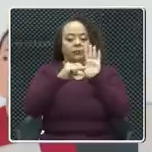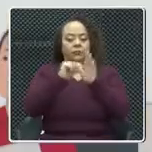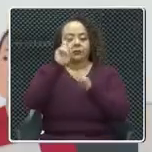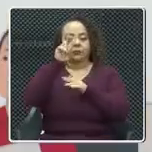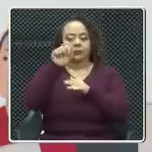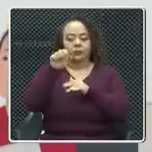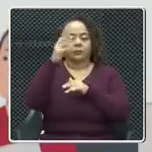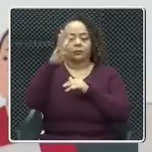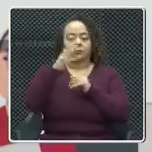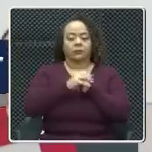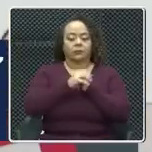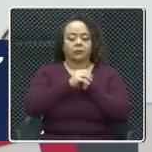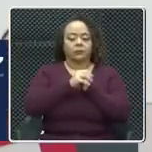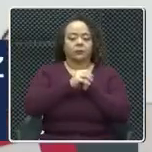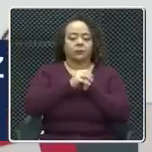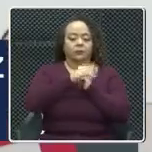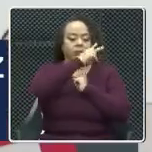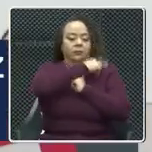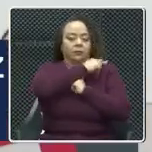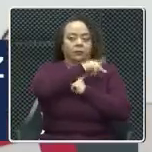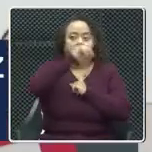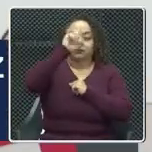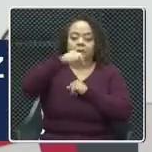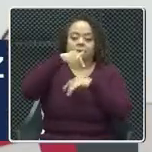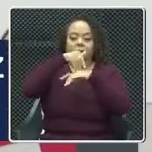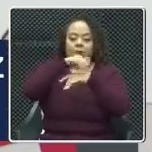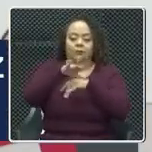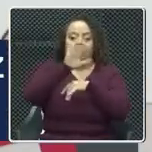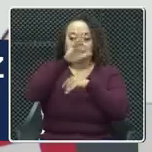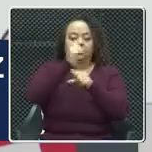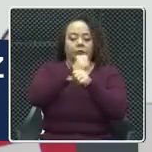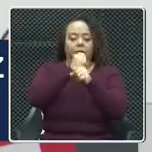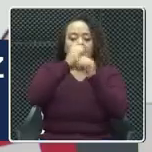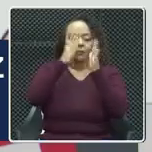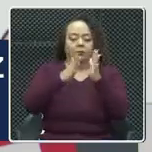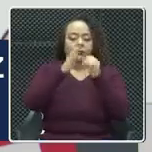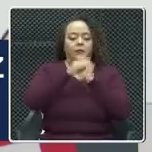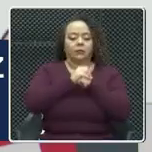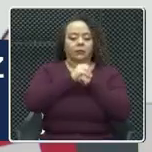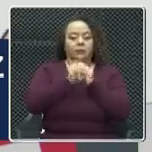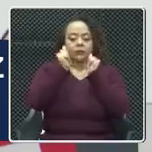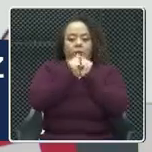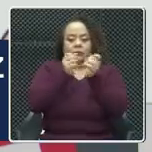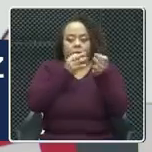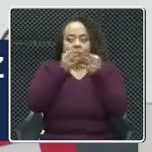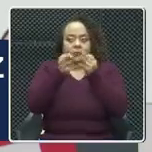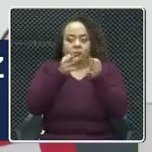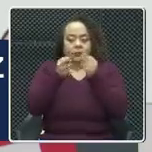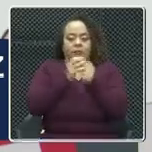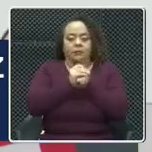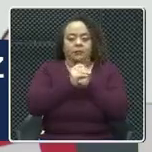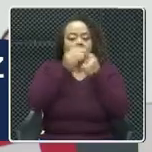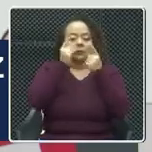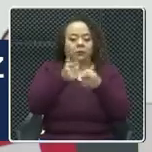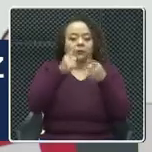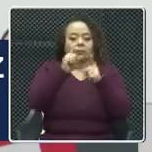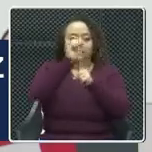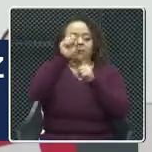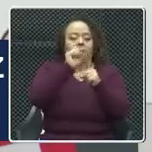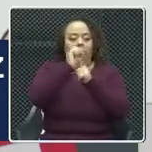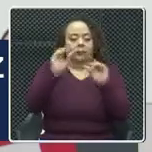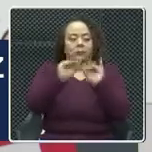214, donde dice que el patrono debe de enviar a su colaborador con la descripción de los hechos